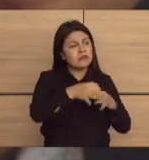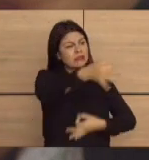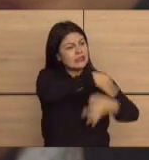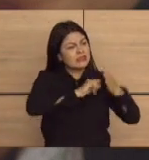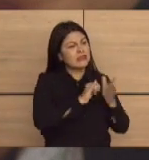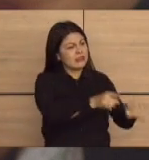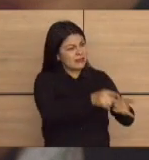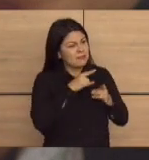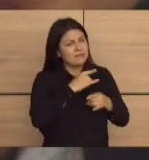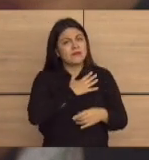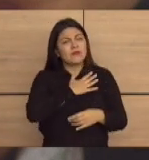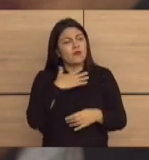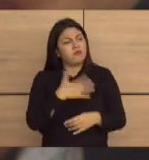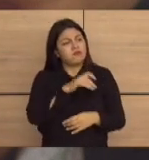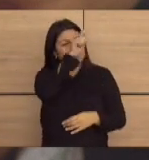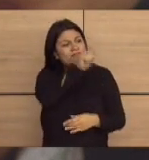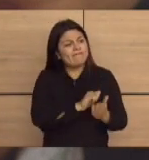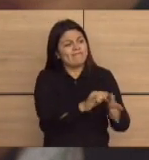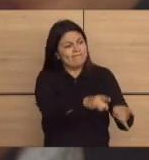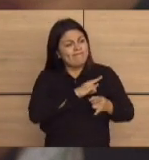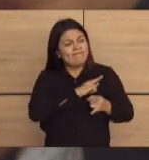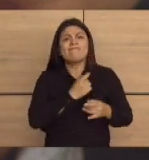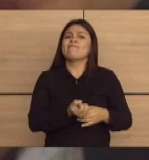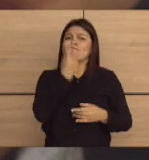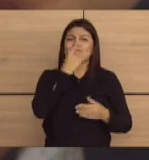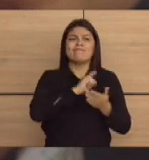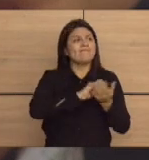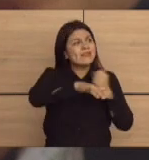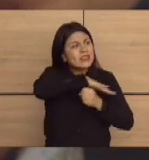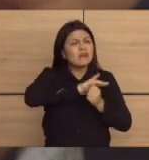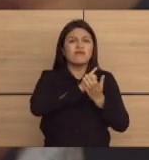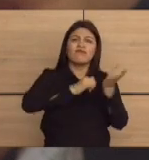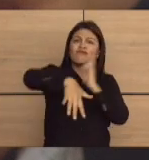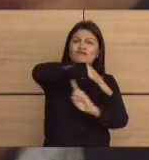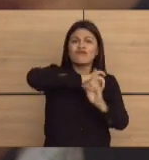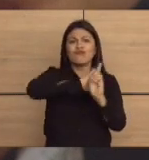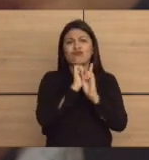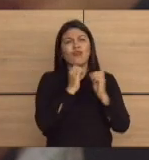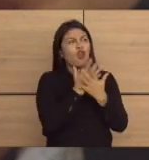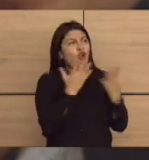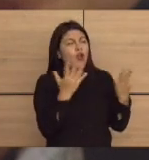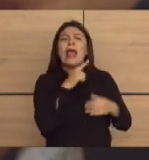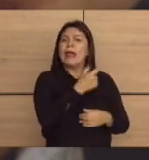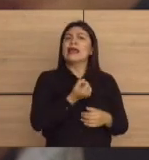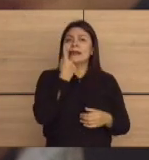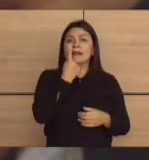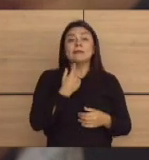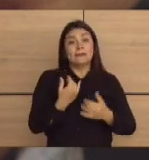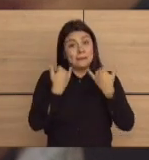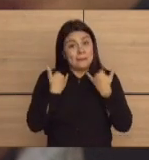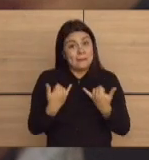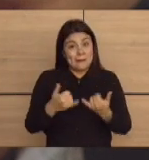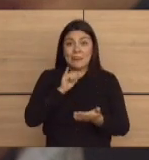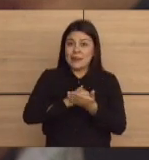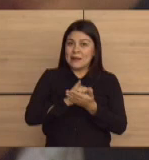otro, donde empezamos a entender mejor el entorno social. Y por eso, en ese entorno